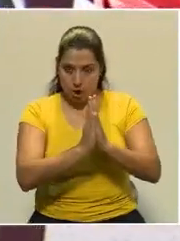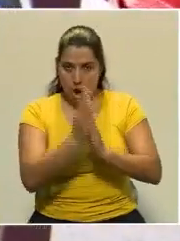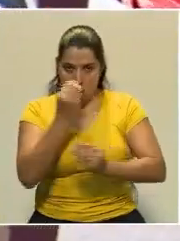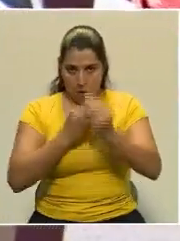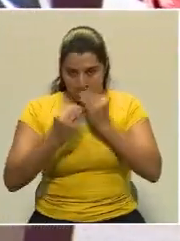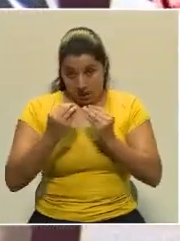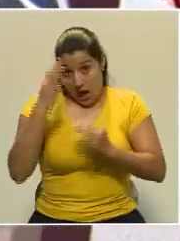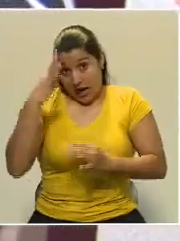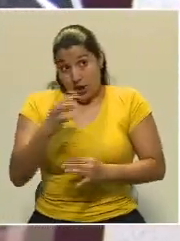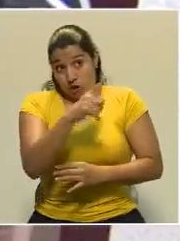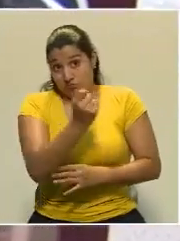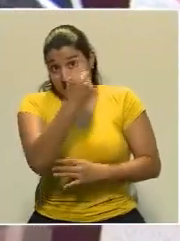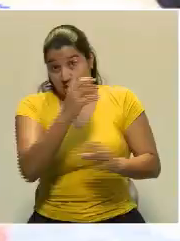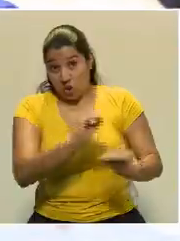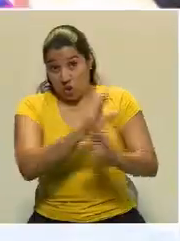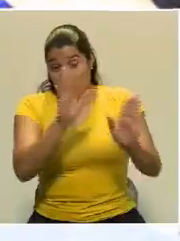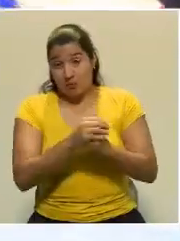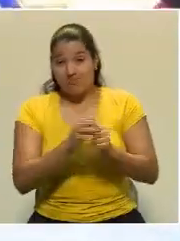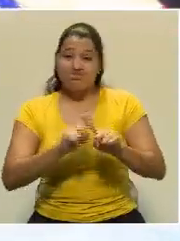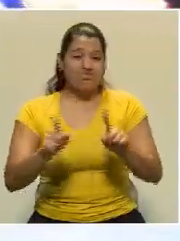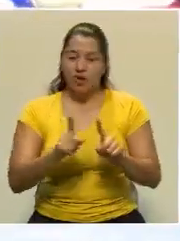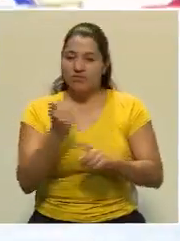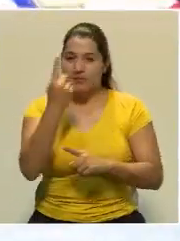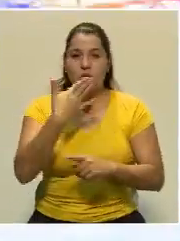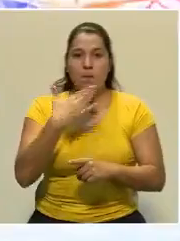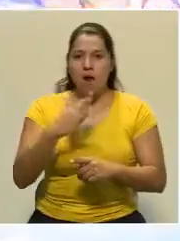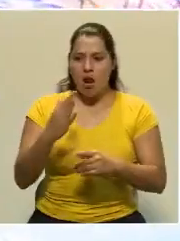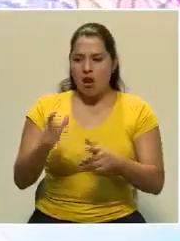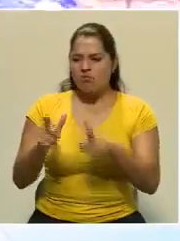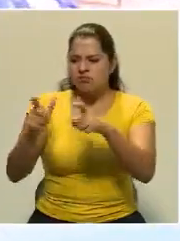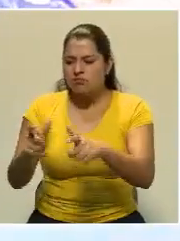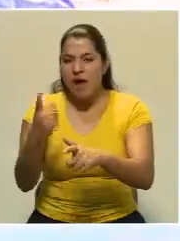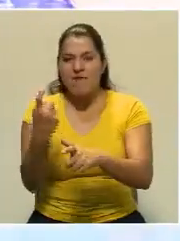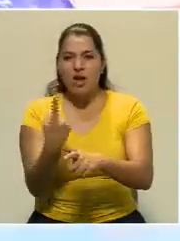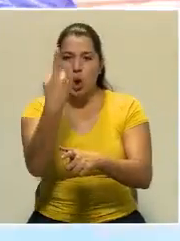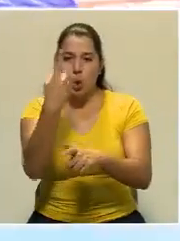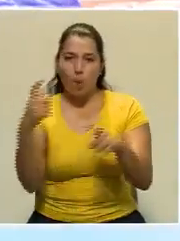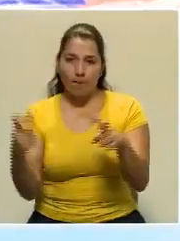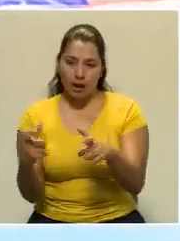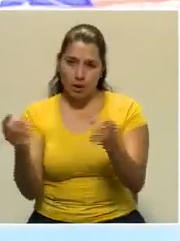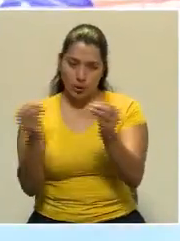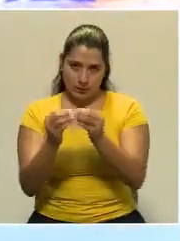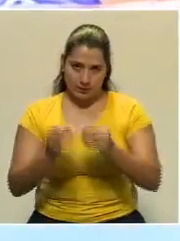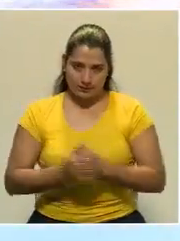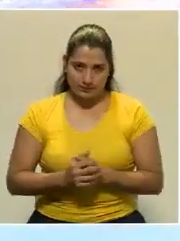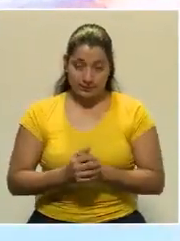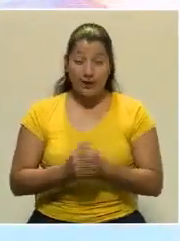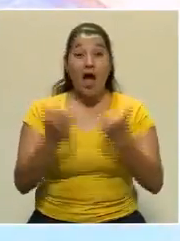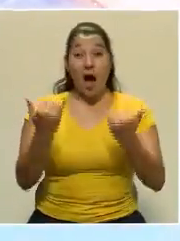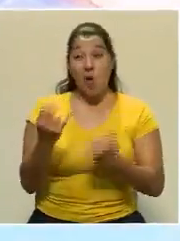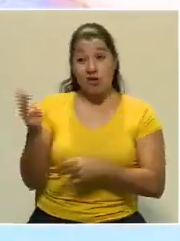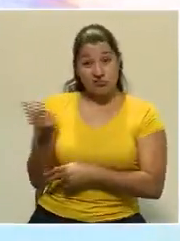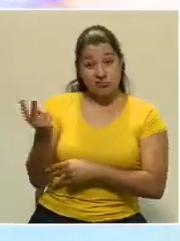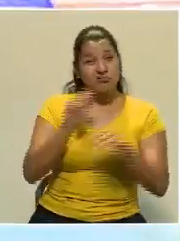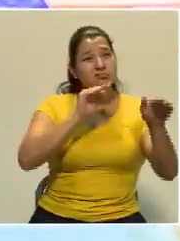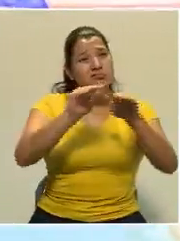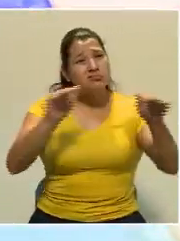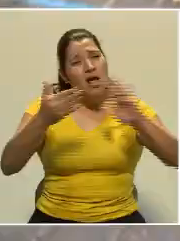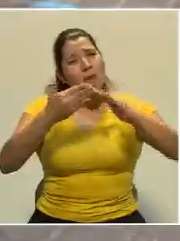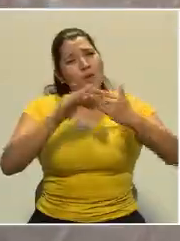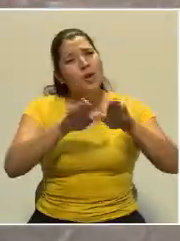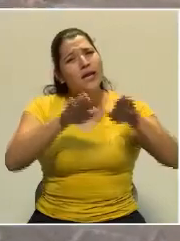había entendido correctamente. Sin embargo, no fue así y le dio un plato menos de la orden. Ambas personas hacen un llamado a la población en